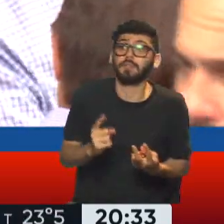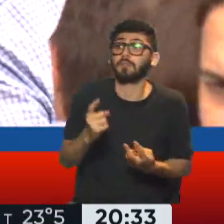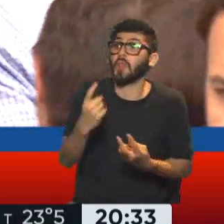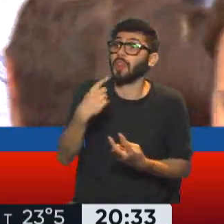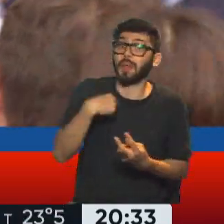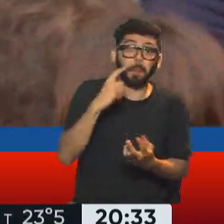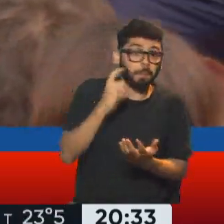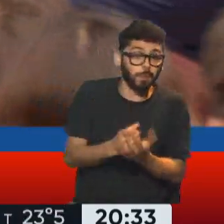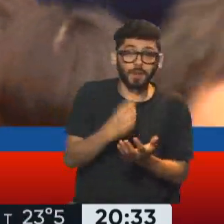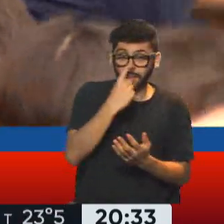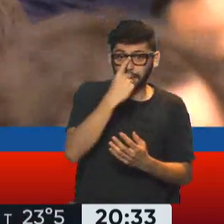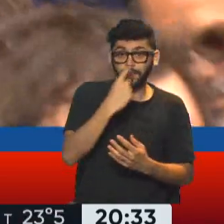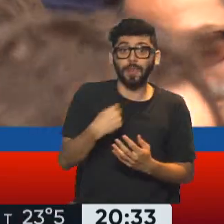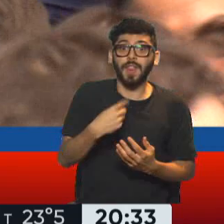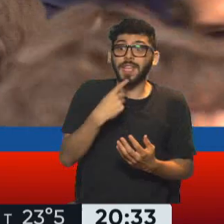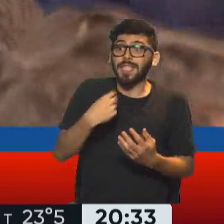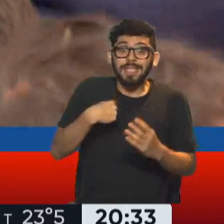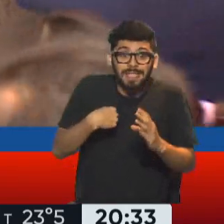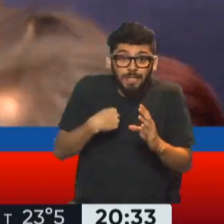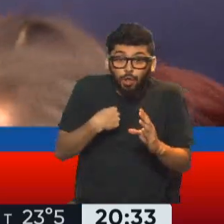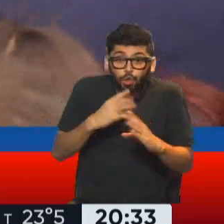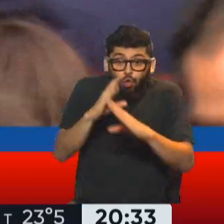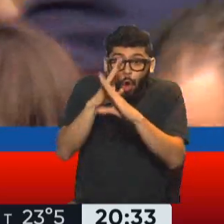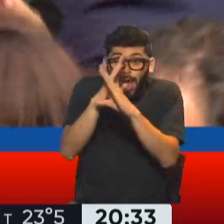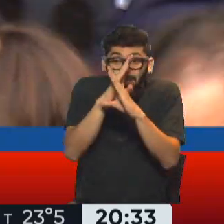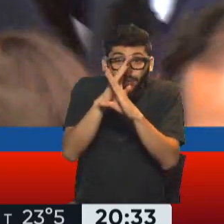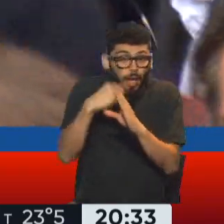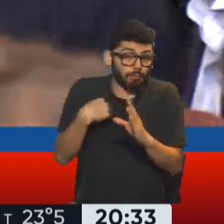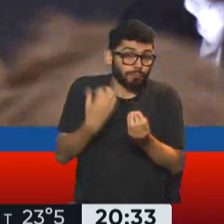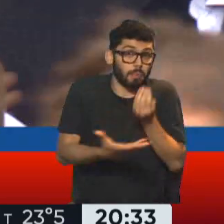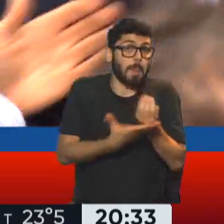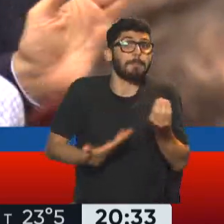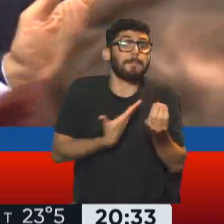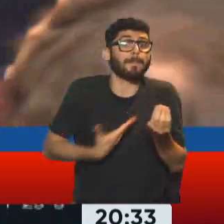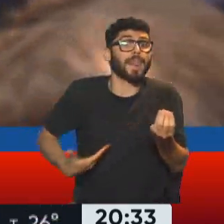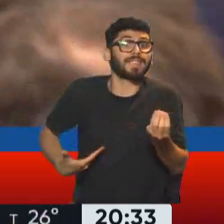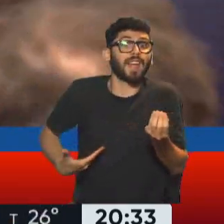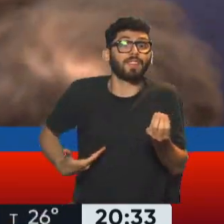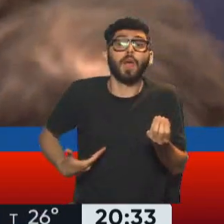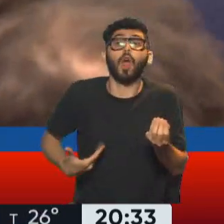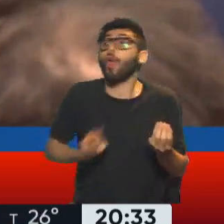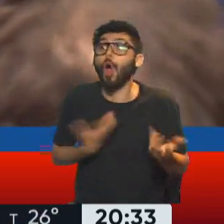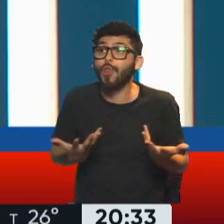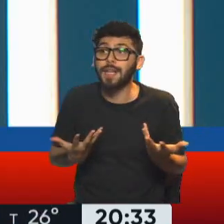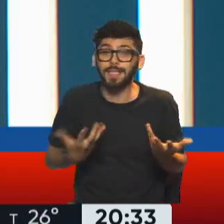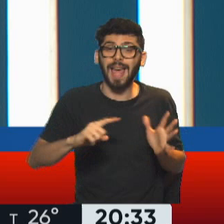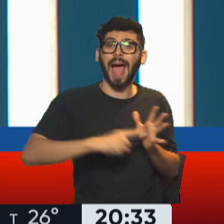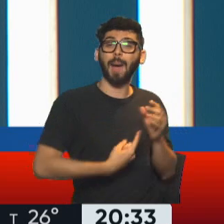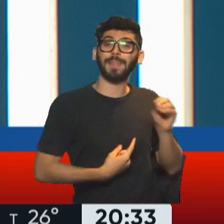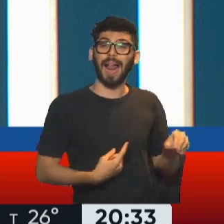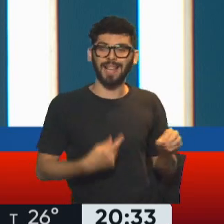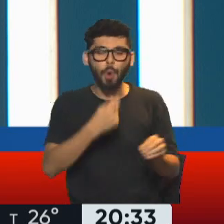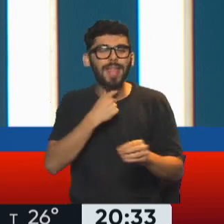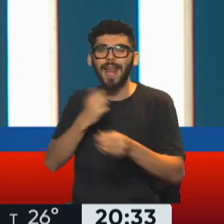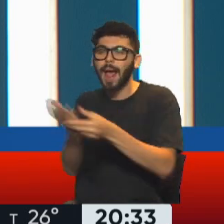dice, en el caso que yo hubiera ordenado espionaje ilegal, lo hice desde el lugar en el que ejercía la presidencia, que es en la capital federal. Quiere sacarla de Dolores,